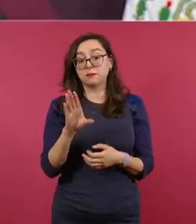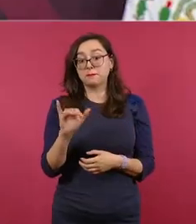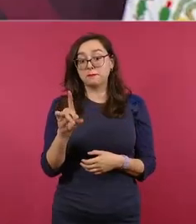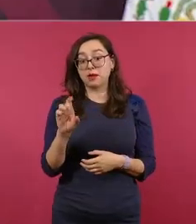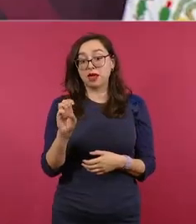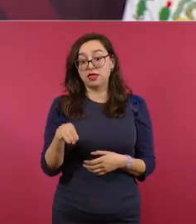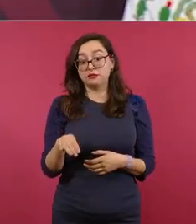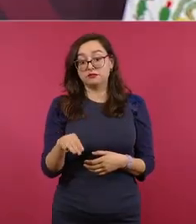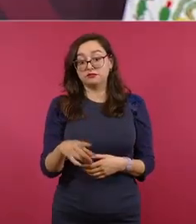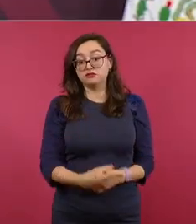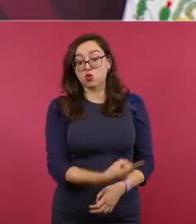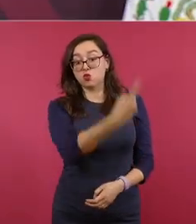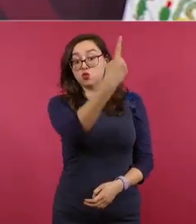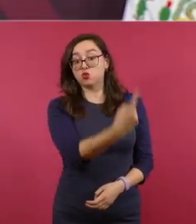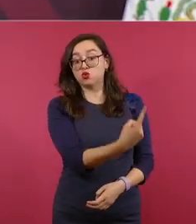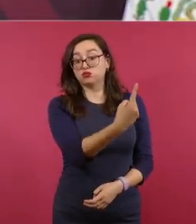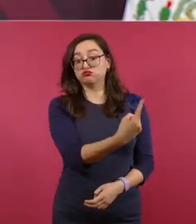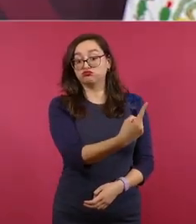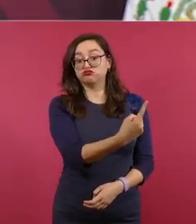manda,